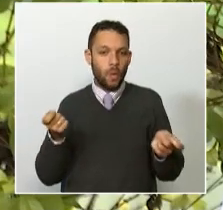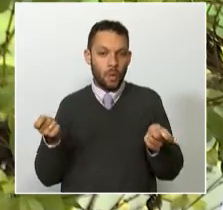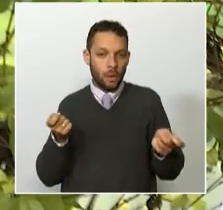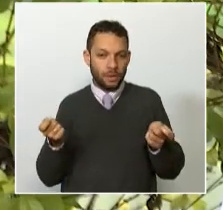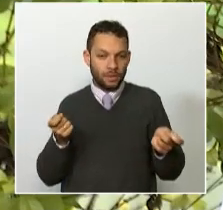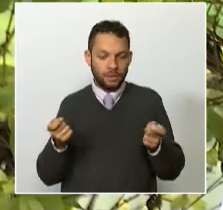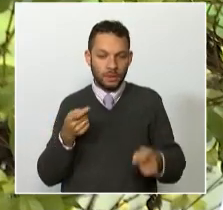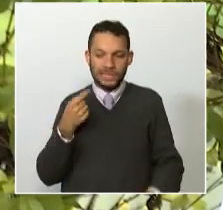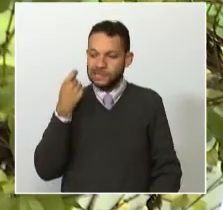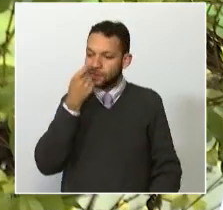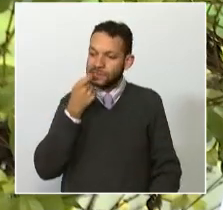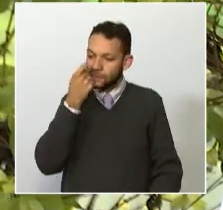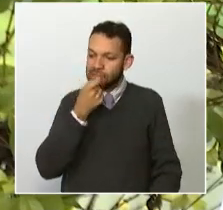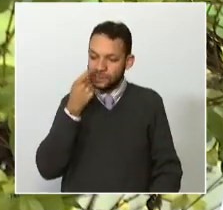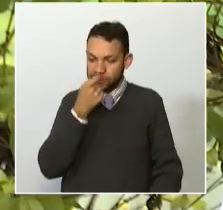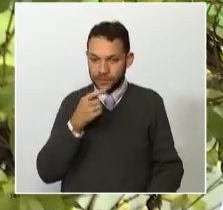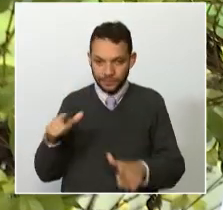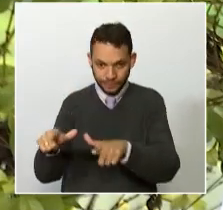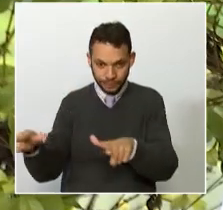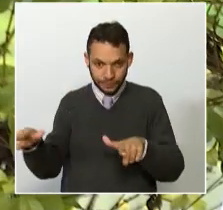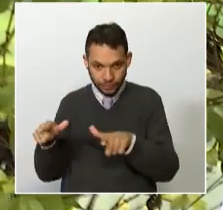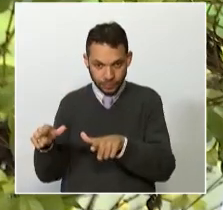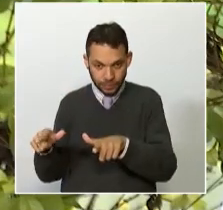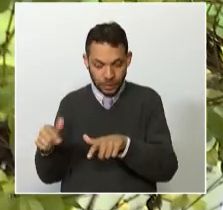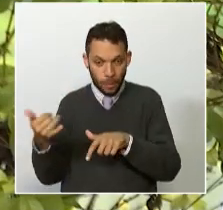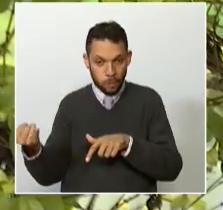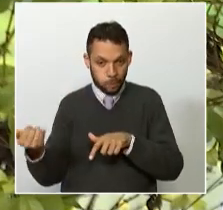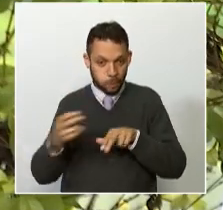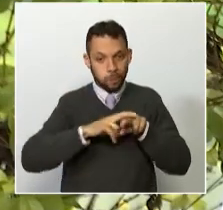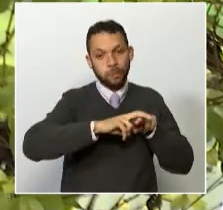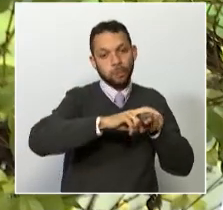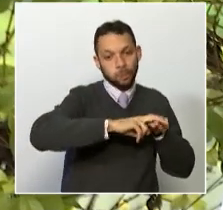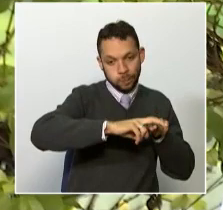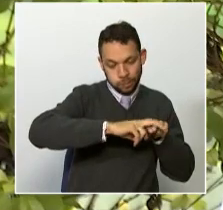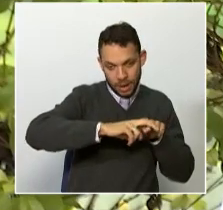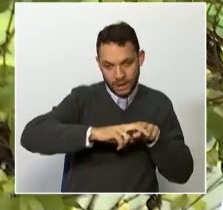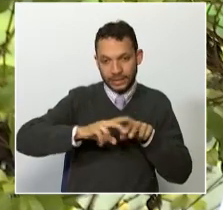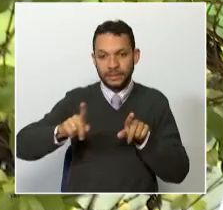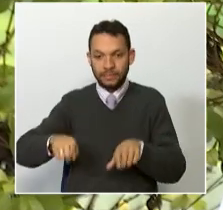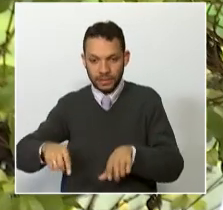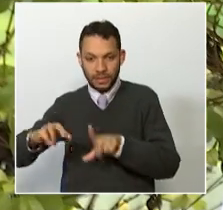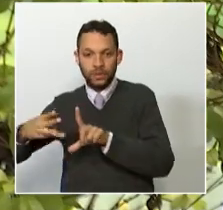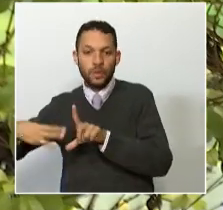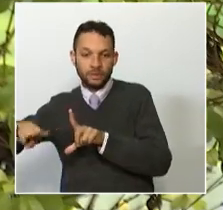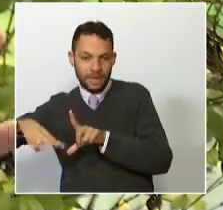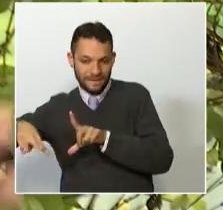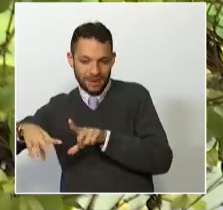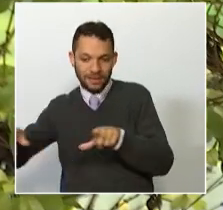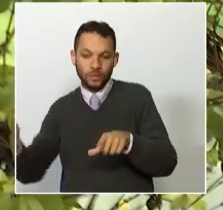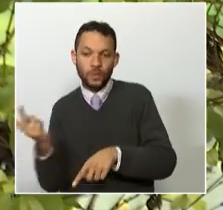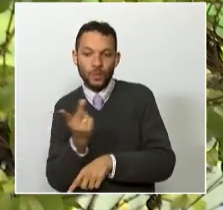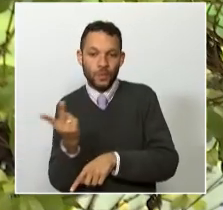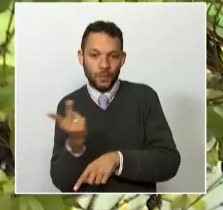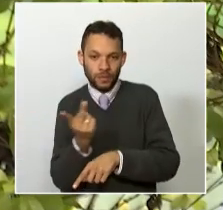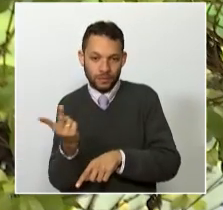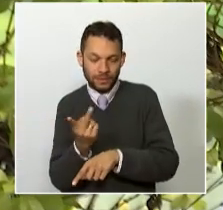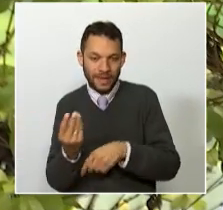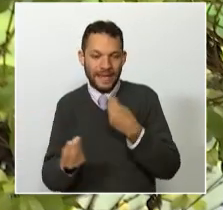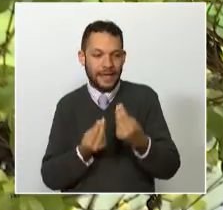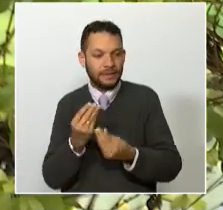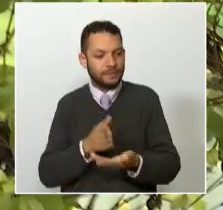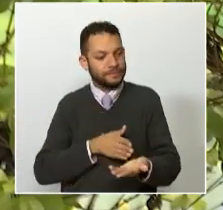odontología neurofocal en nuestros parques de la salud en Manizales y Dos Quebradas. Entonces ella pasa a la